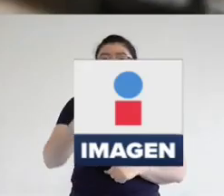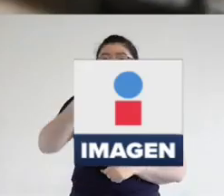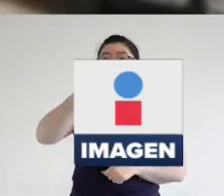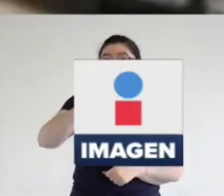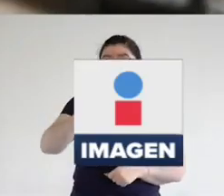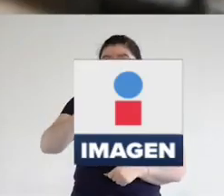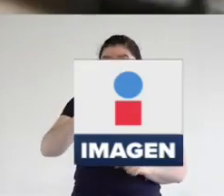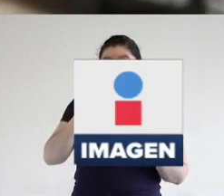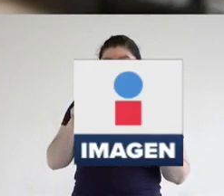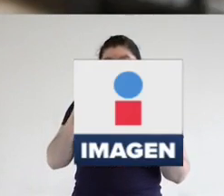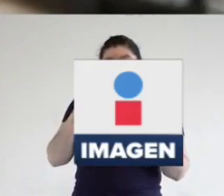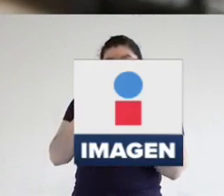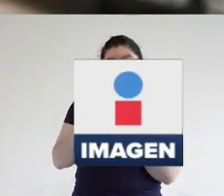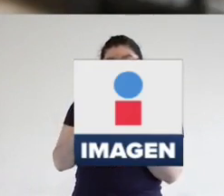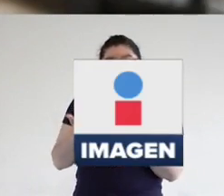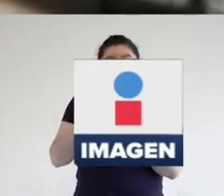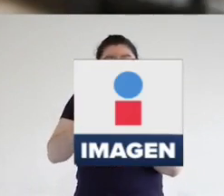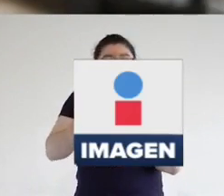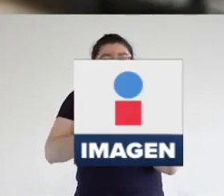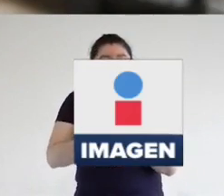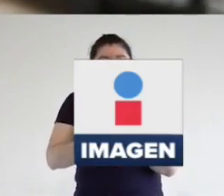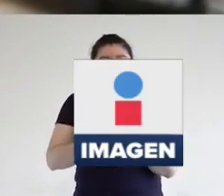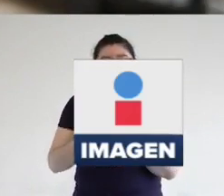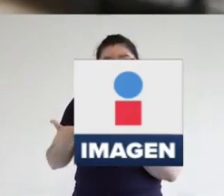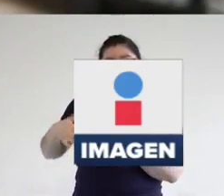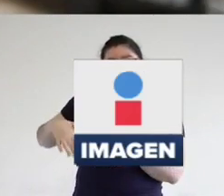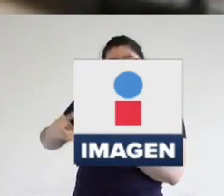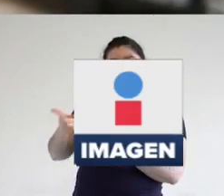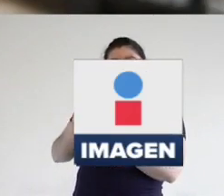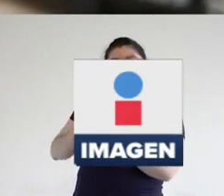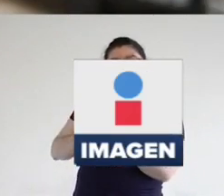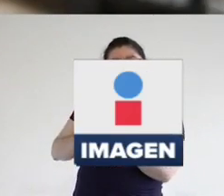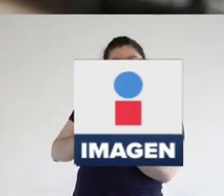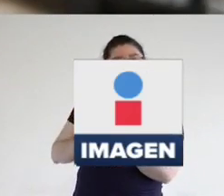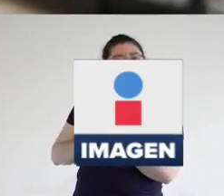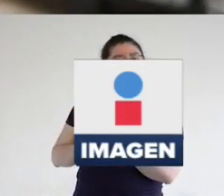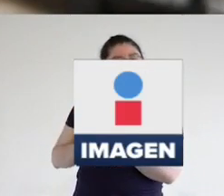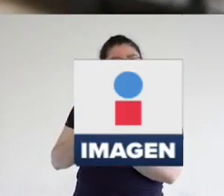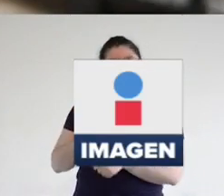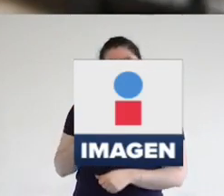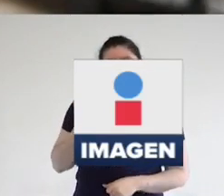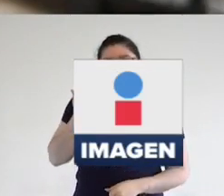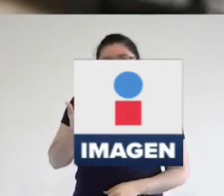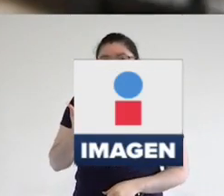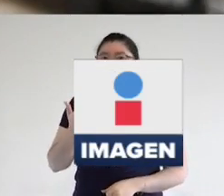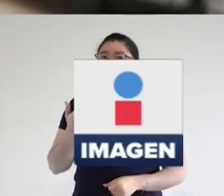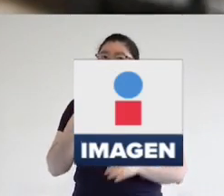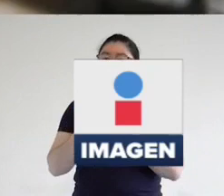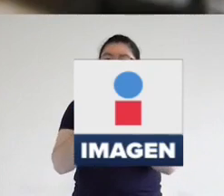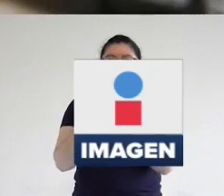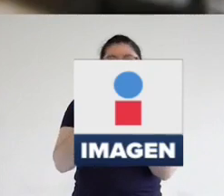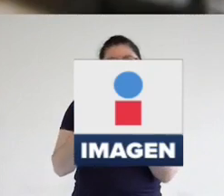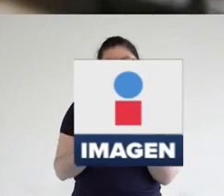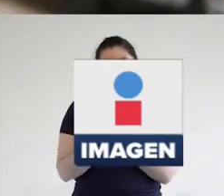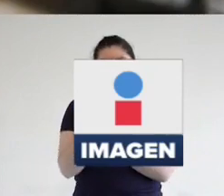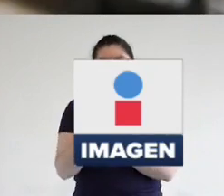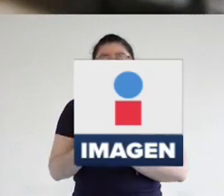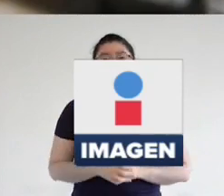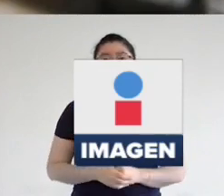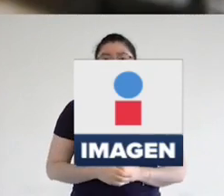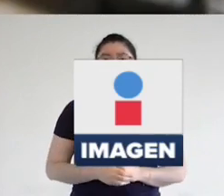la reducción en la caída de hospitalizaciones de los últimos días no se exige una nueva actuación